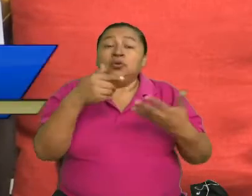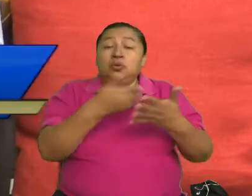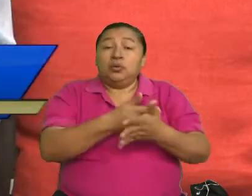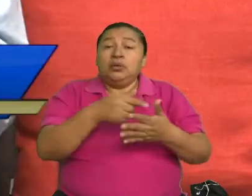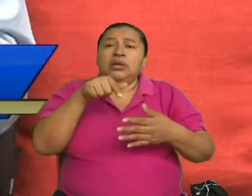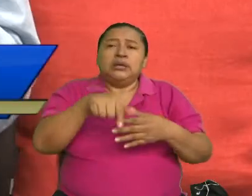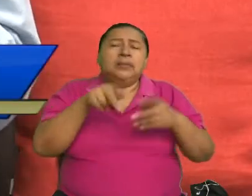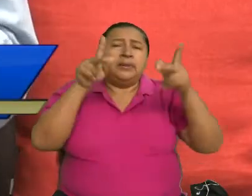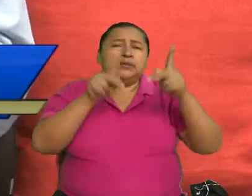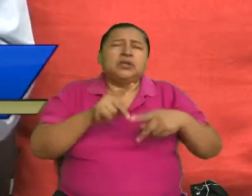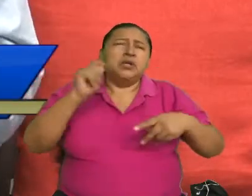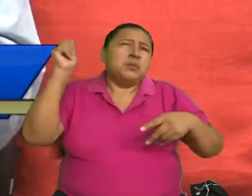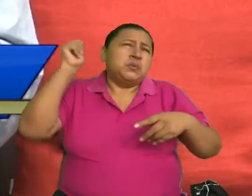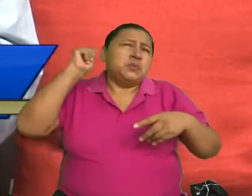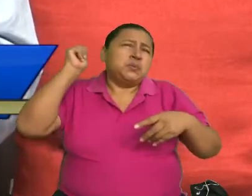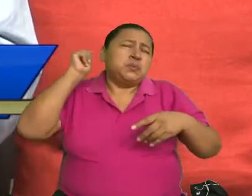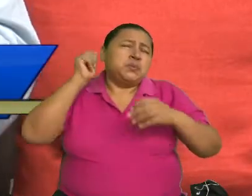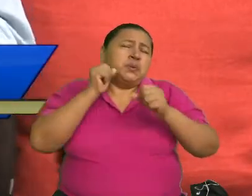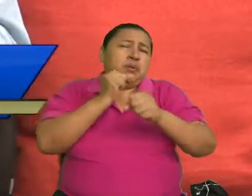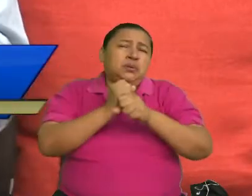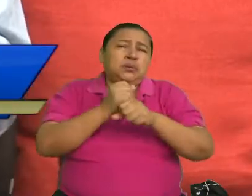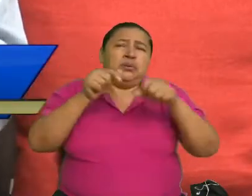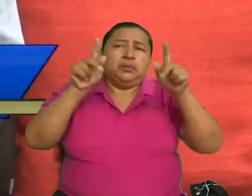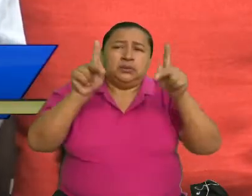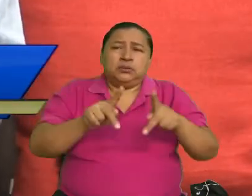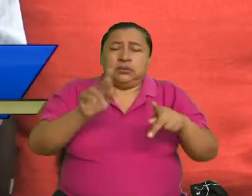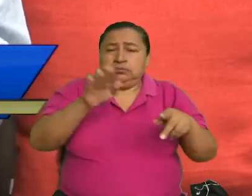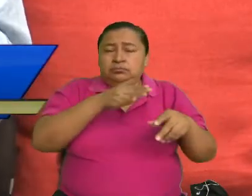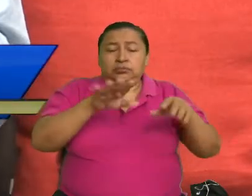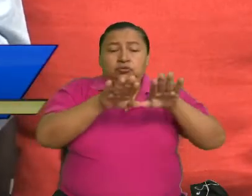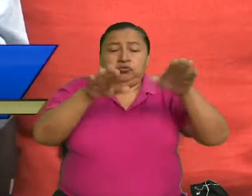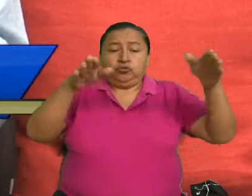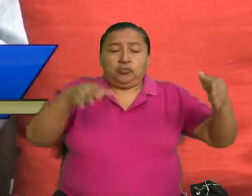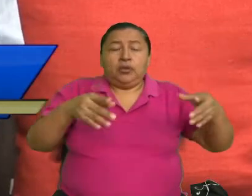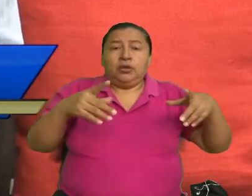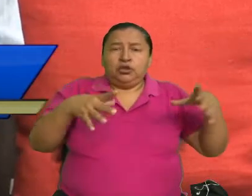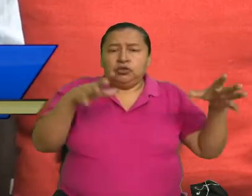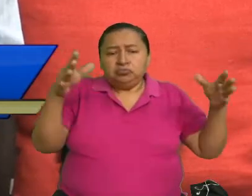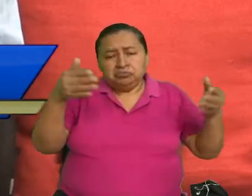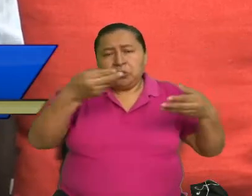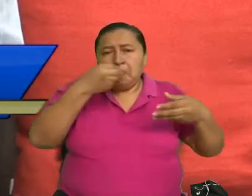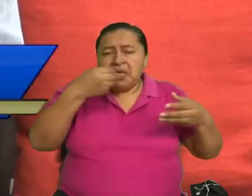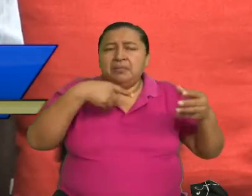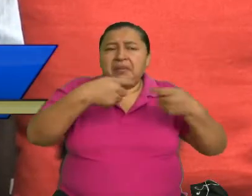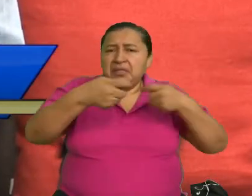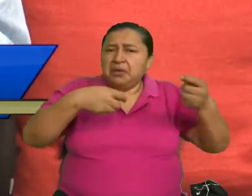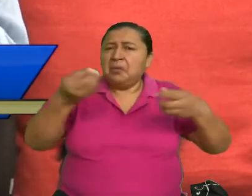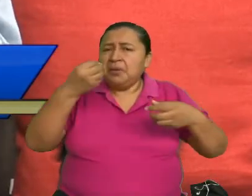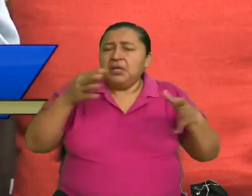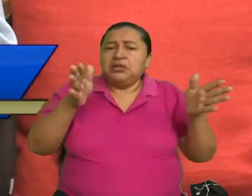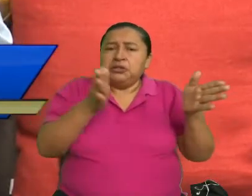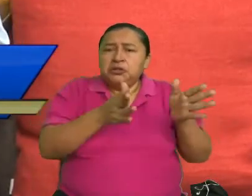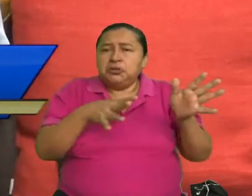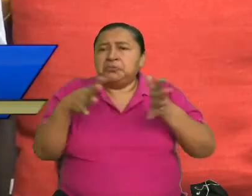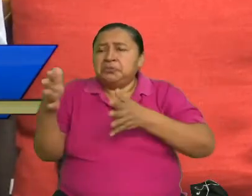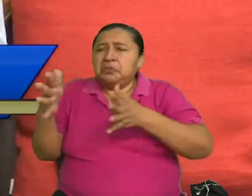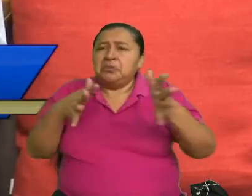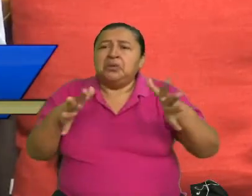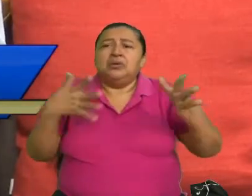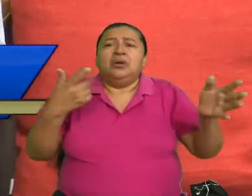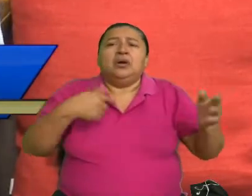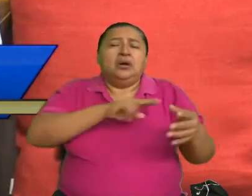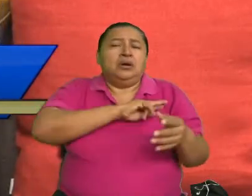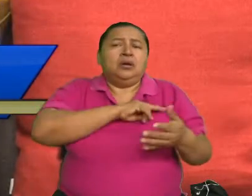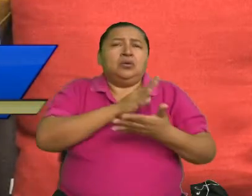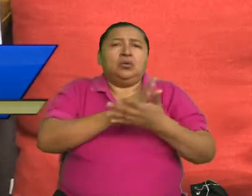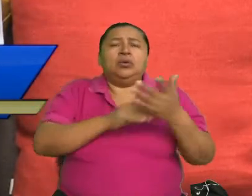generaciones han sido cocineros y han tenido comedores chiquitos y grandes. Y con nombres a veces bonitos.